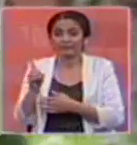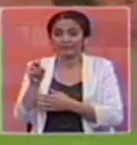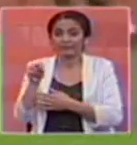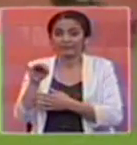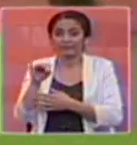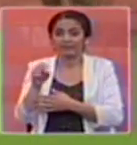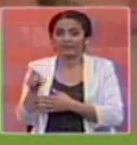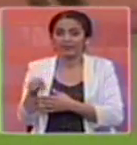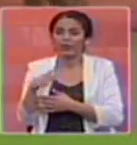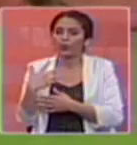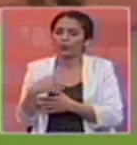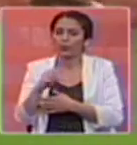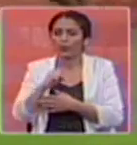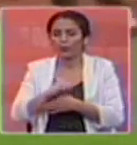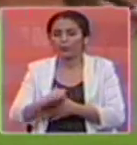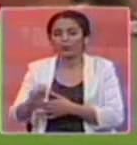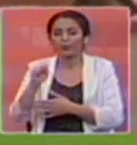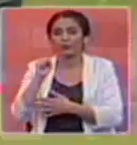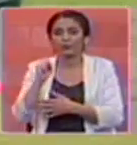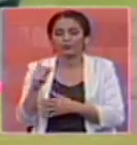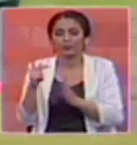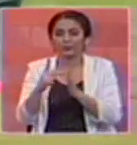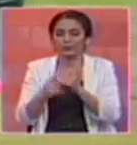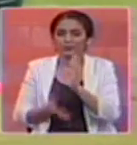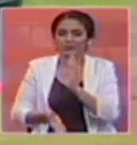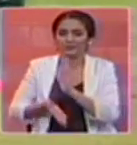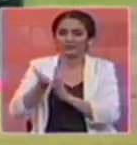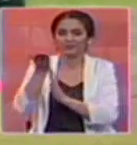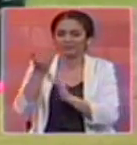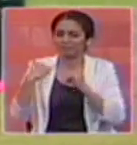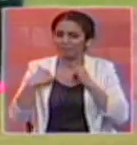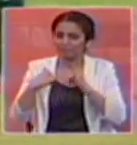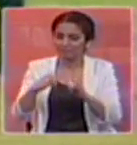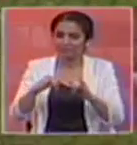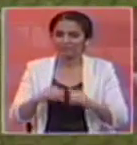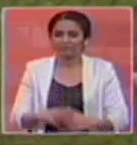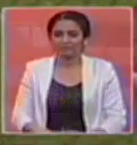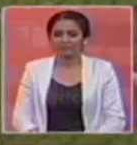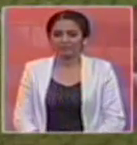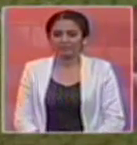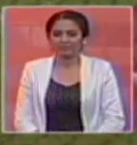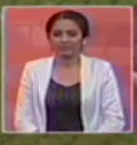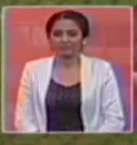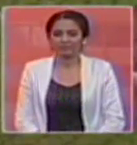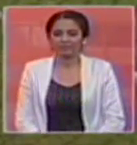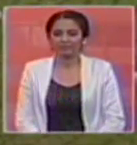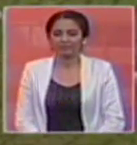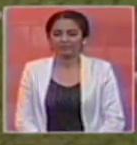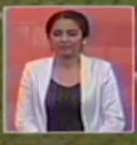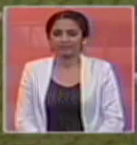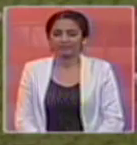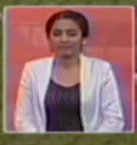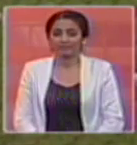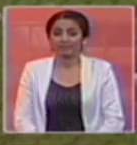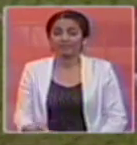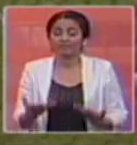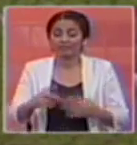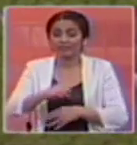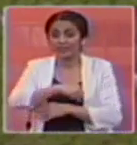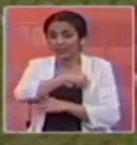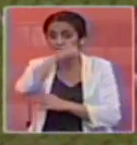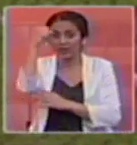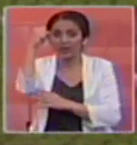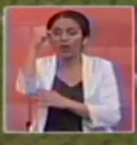3 puntos conseguidos en el último encuentro, que los motiva a seguir en la lucha por salvar la categoría. Primero sí, el triunfo creo que es